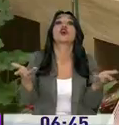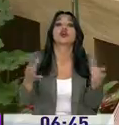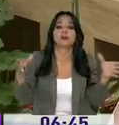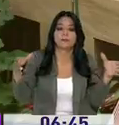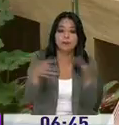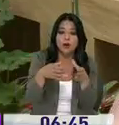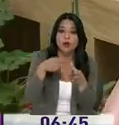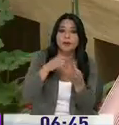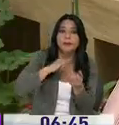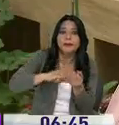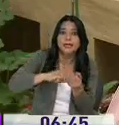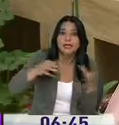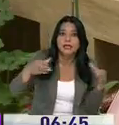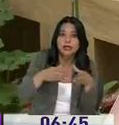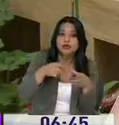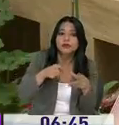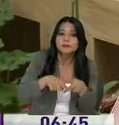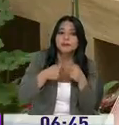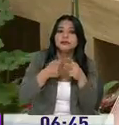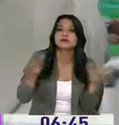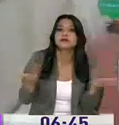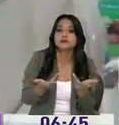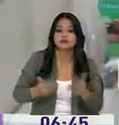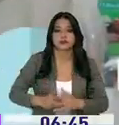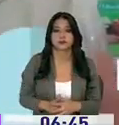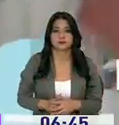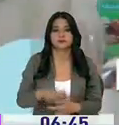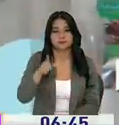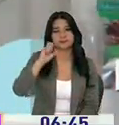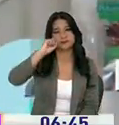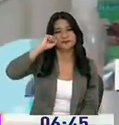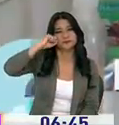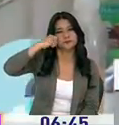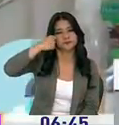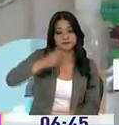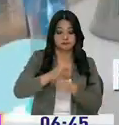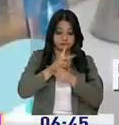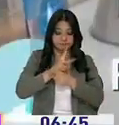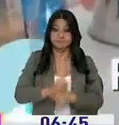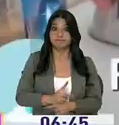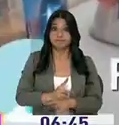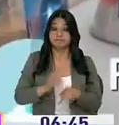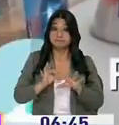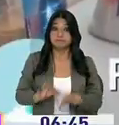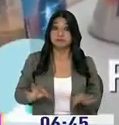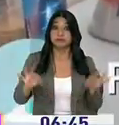el donde aparecen nuevos casos. Recuerde, las medidas de prevención